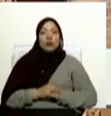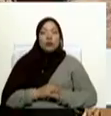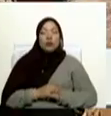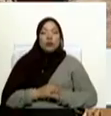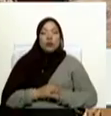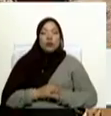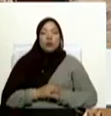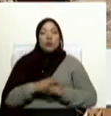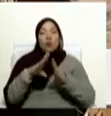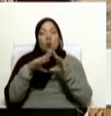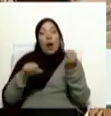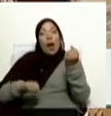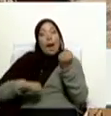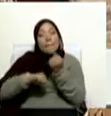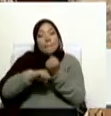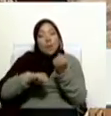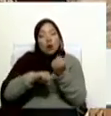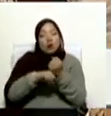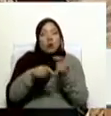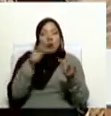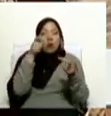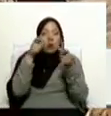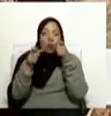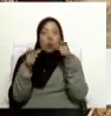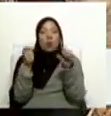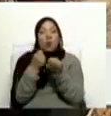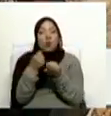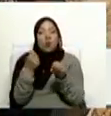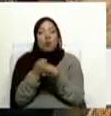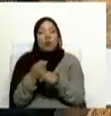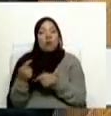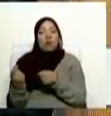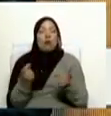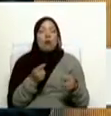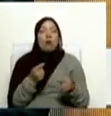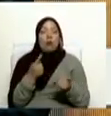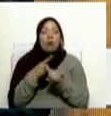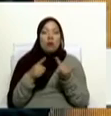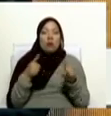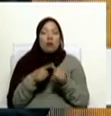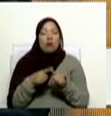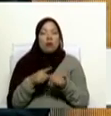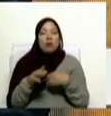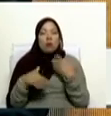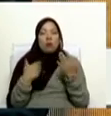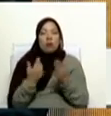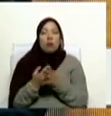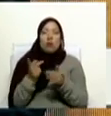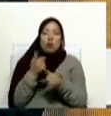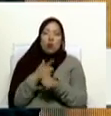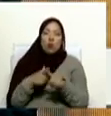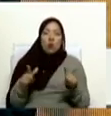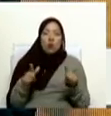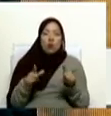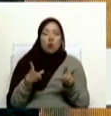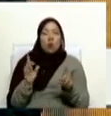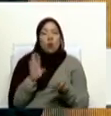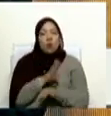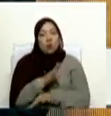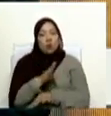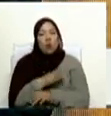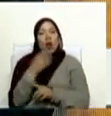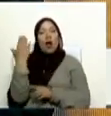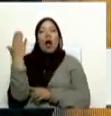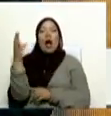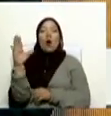otro punto el apoyo naval consistente en un bloqueo efectivo en la plaza p cabello no fue posible sino después de que la armada colombiana